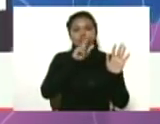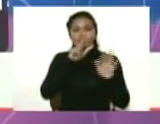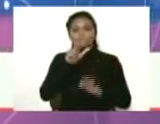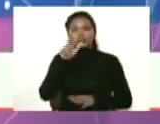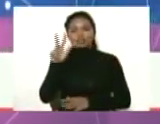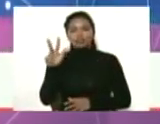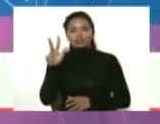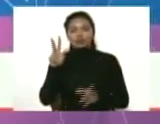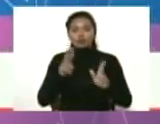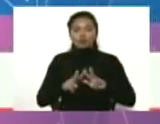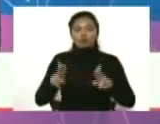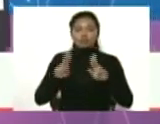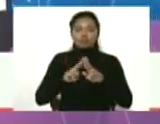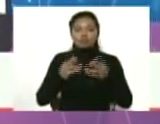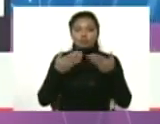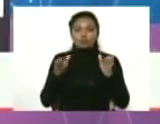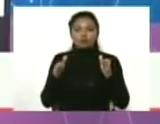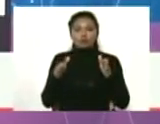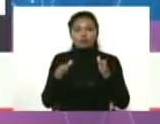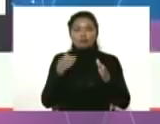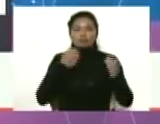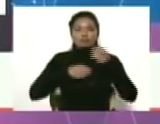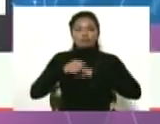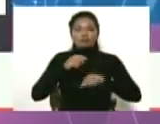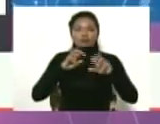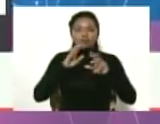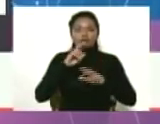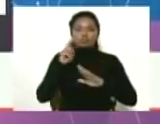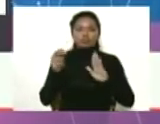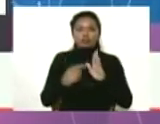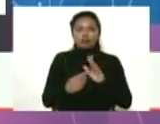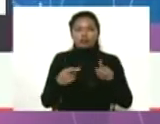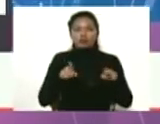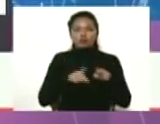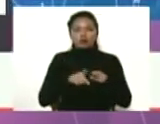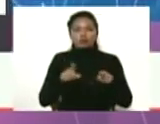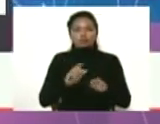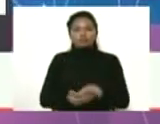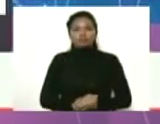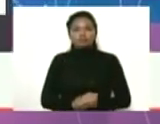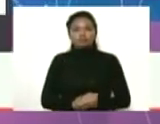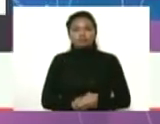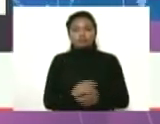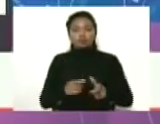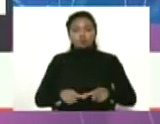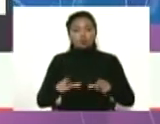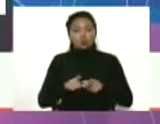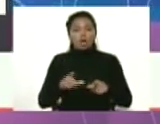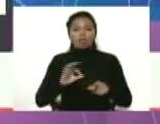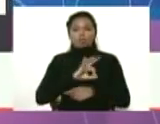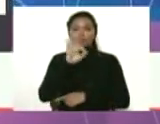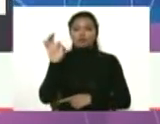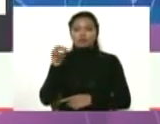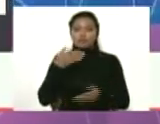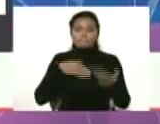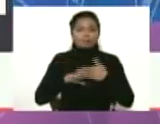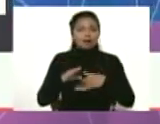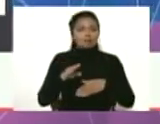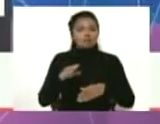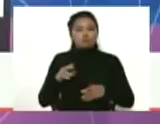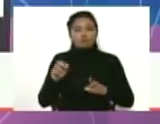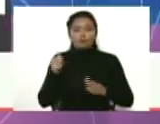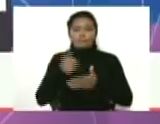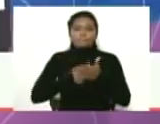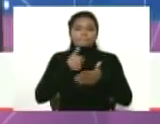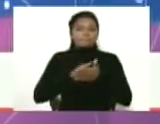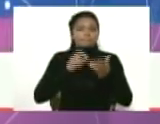5.733 unidades populares de defensa integral, mi comandante en jefe. Desde la región oriental vamos a vencer por